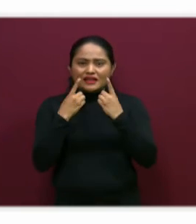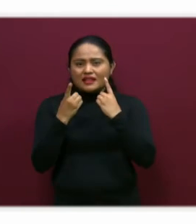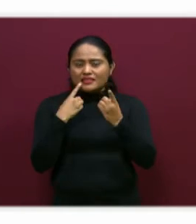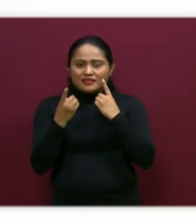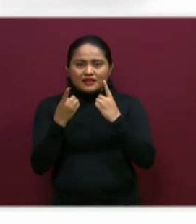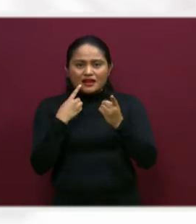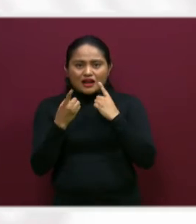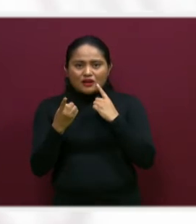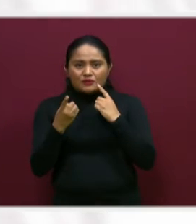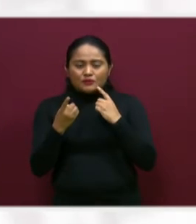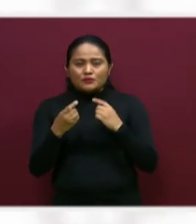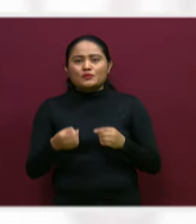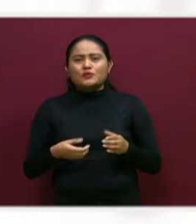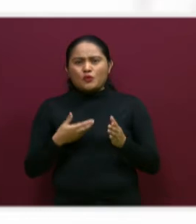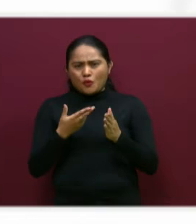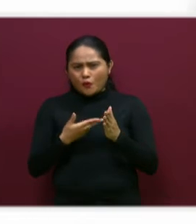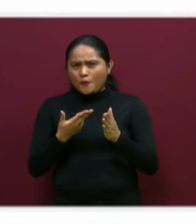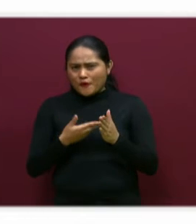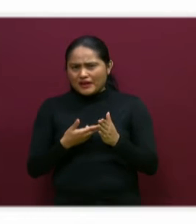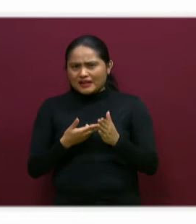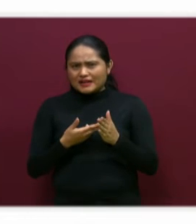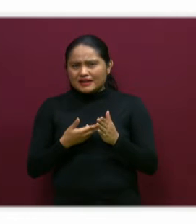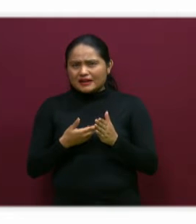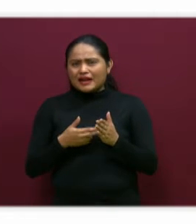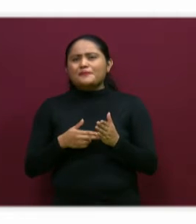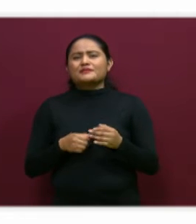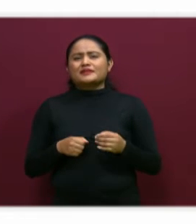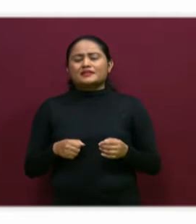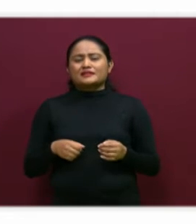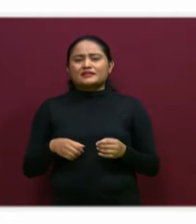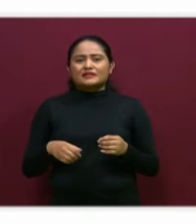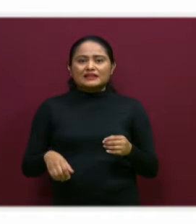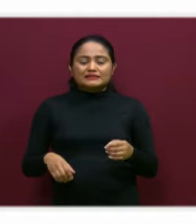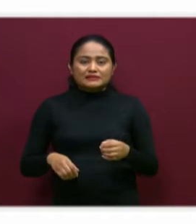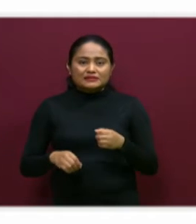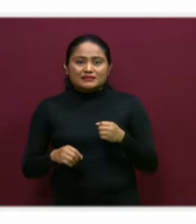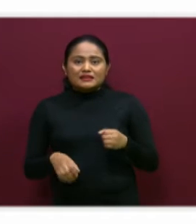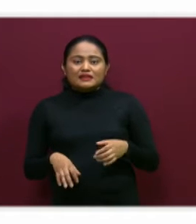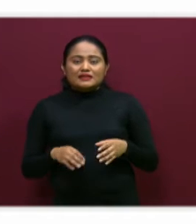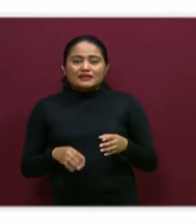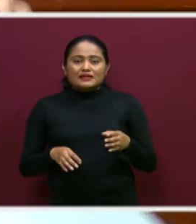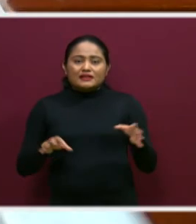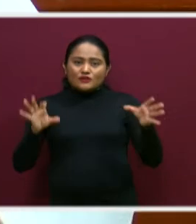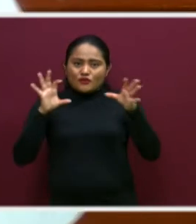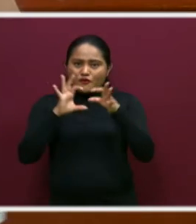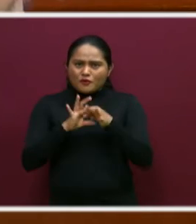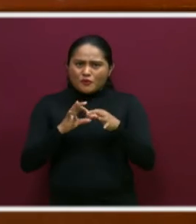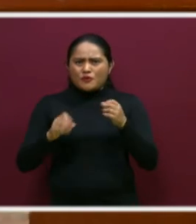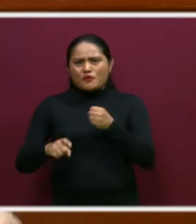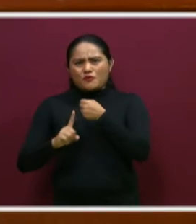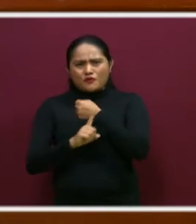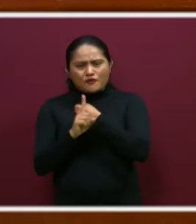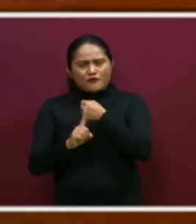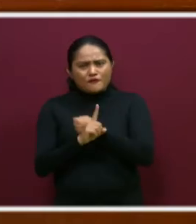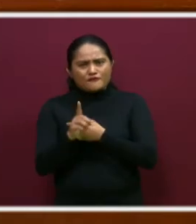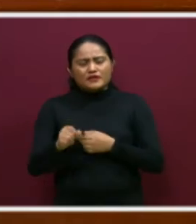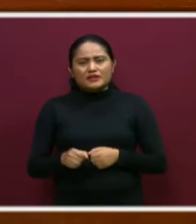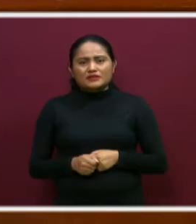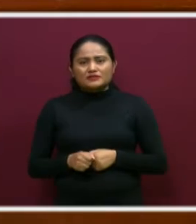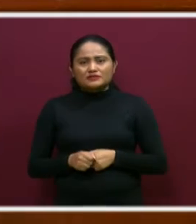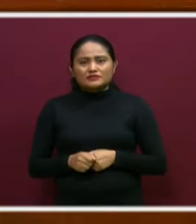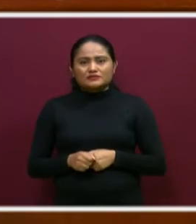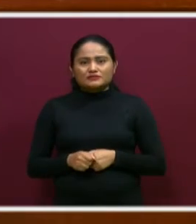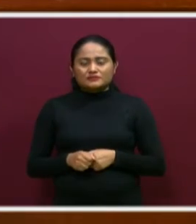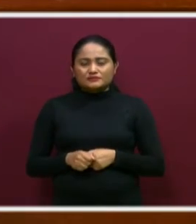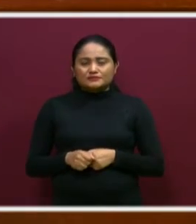para solucionar los conflictos lo que se intenta en este taller es favorecer también esta capacidad de